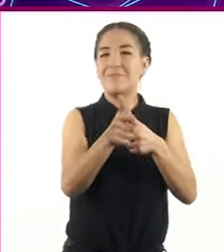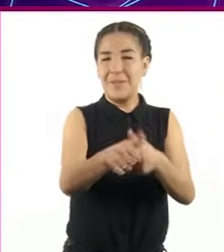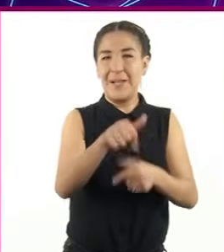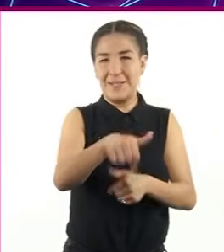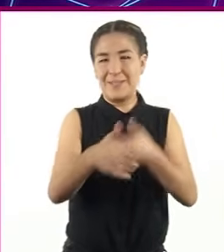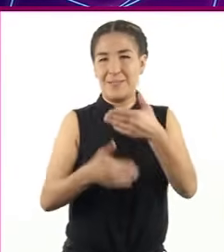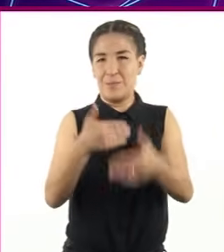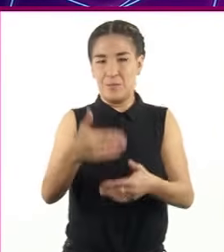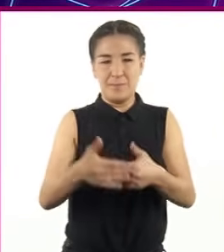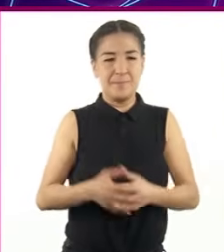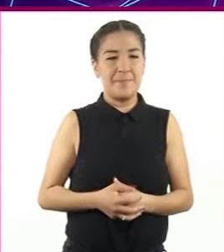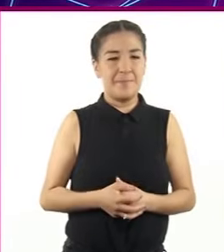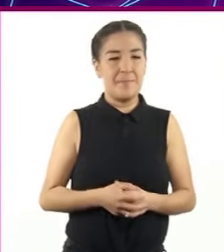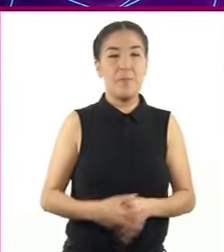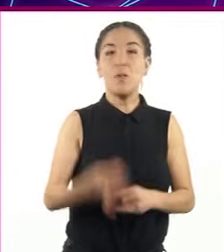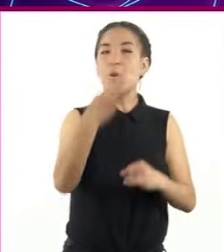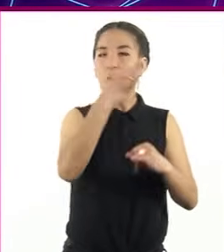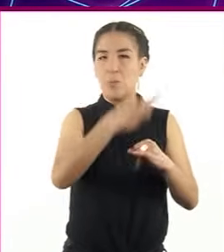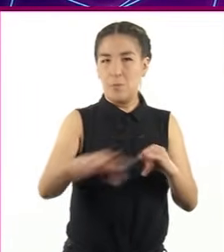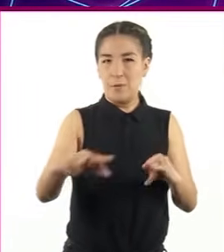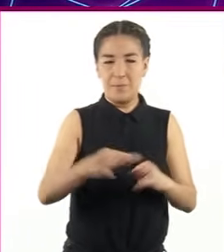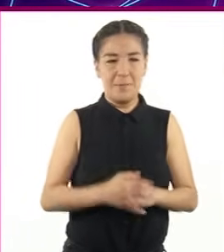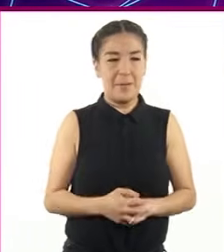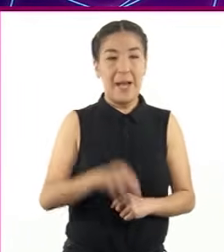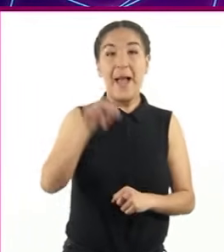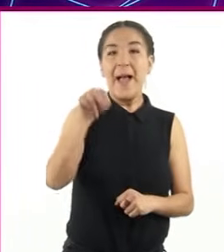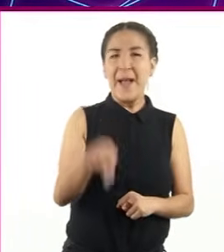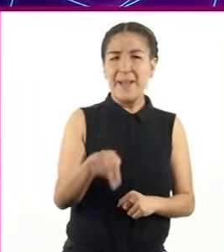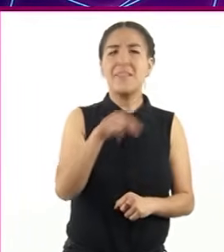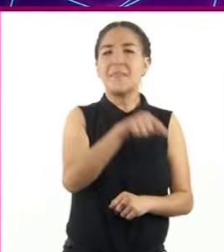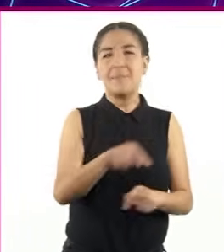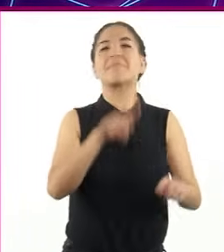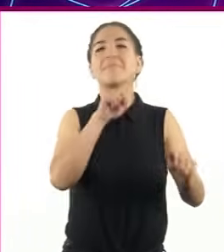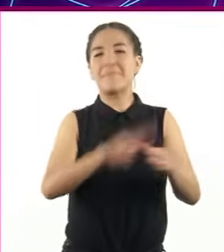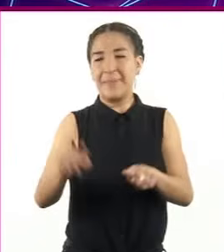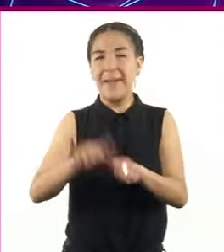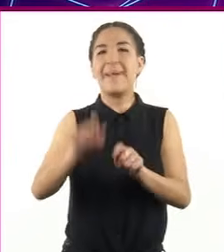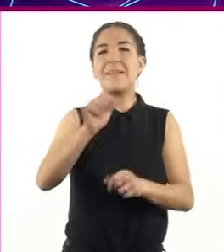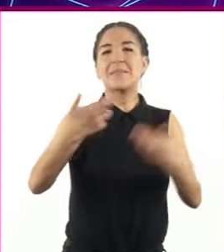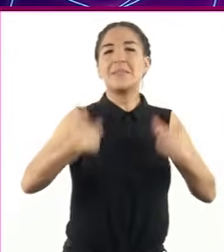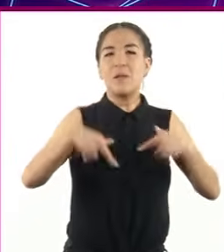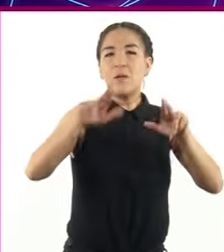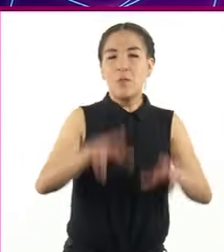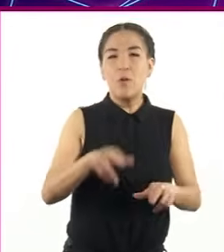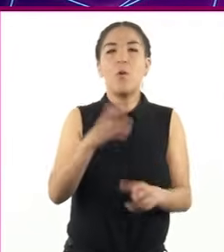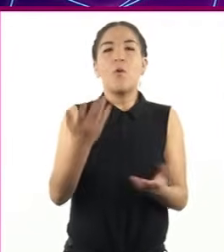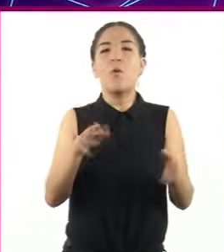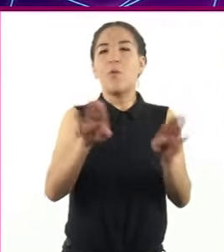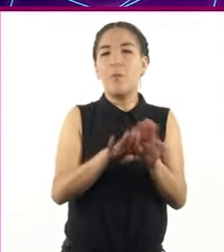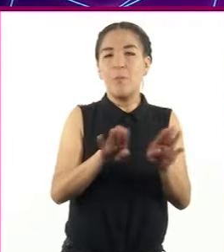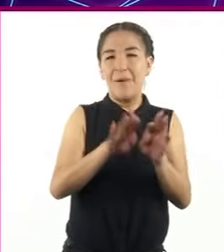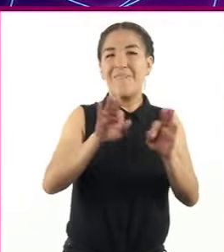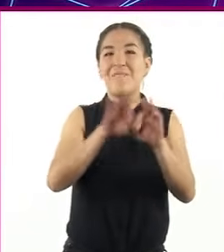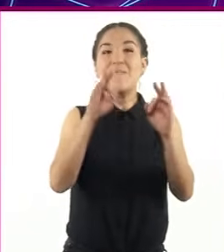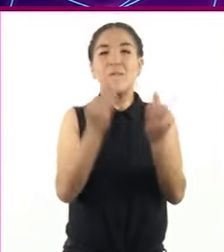sucesión. Finalmente, n es la variable que representa el número de término o posición de la